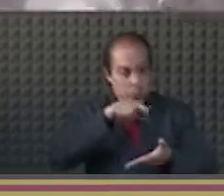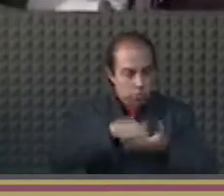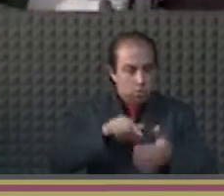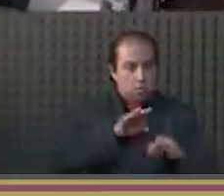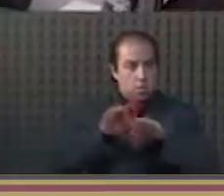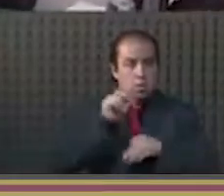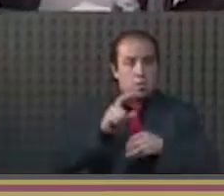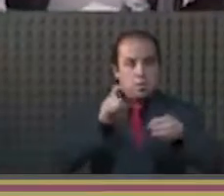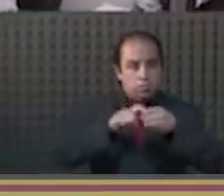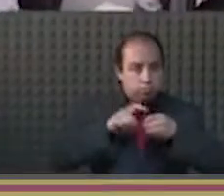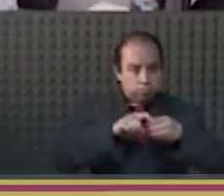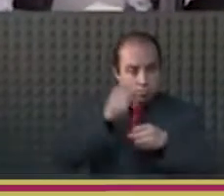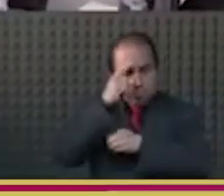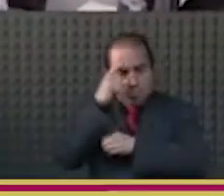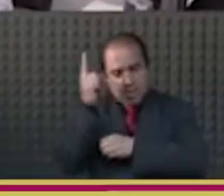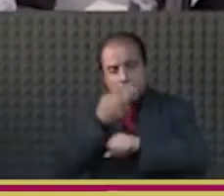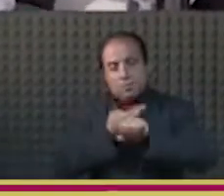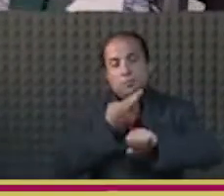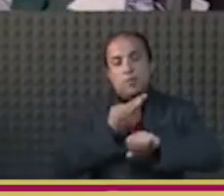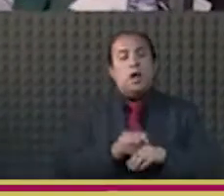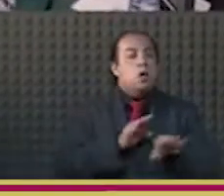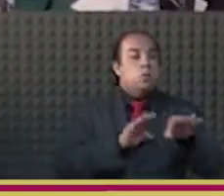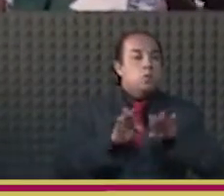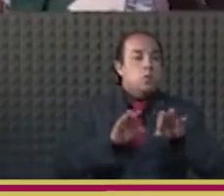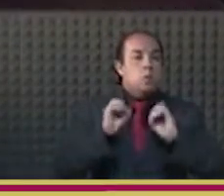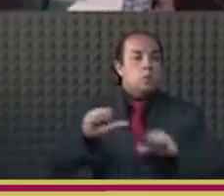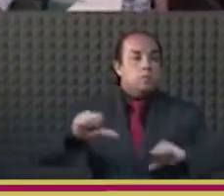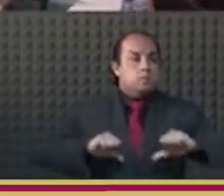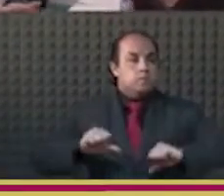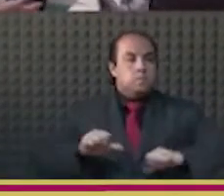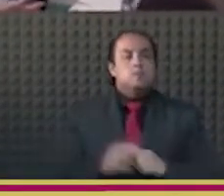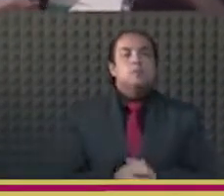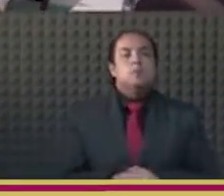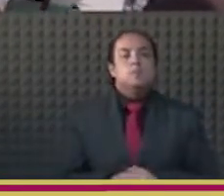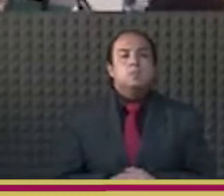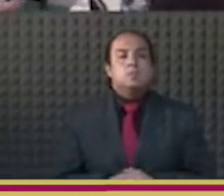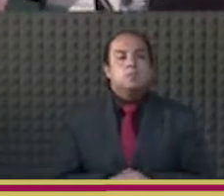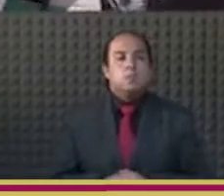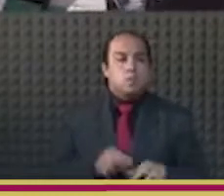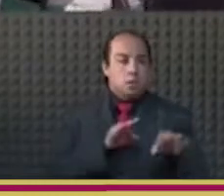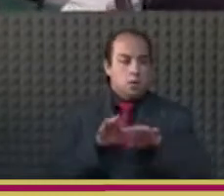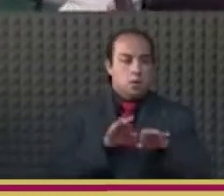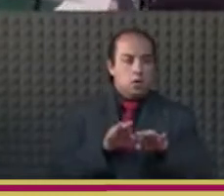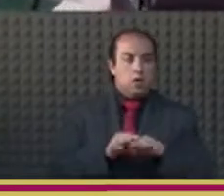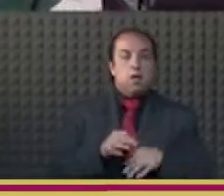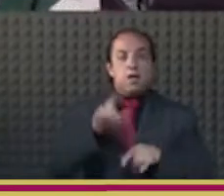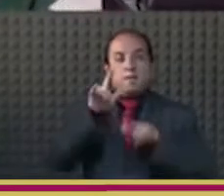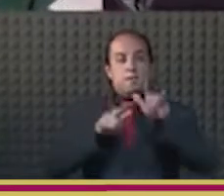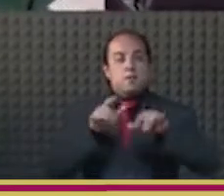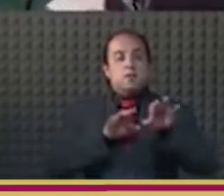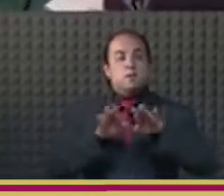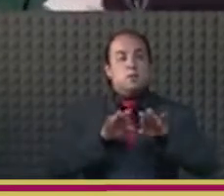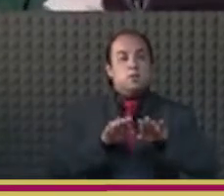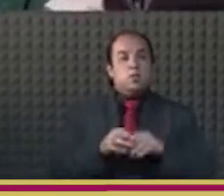para vincularlos con mayor facilidad a un empleo o a una actividad productiva. Las ferias de empleo son eventos de reclutamiento